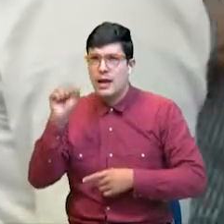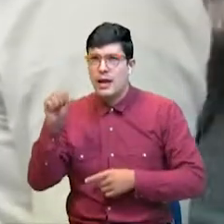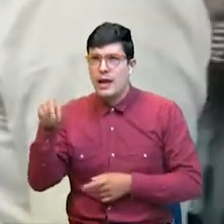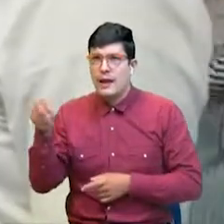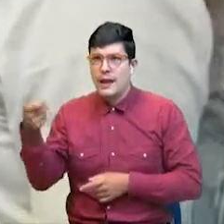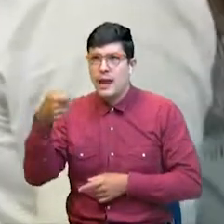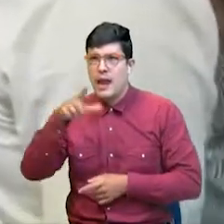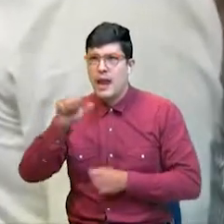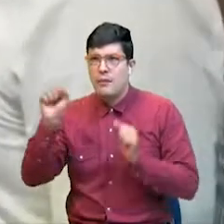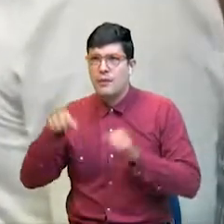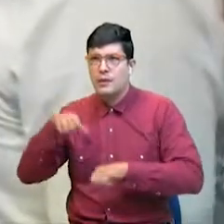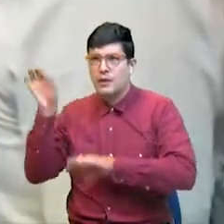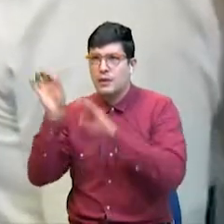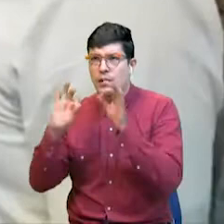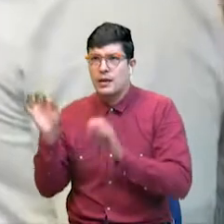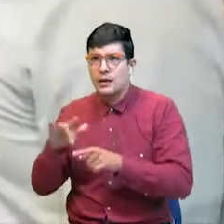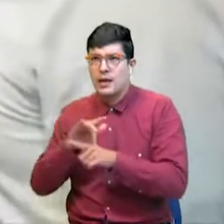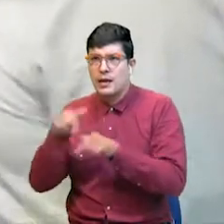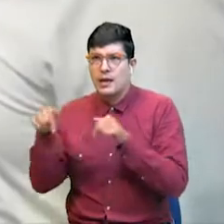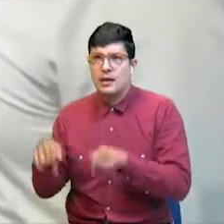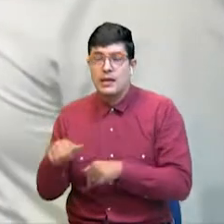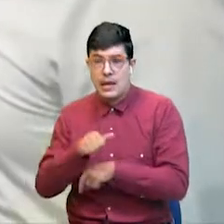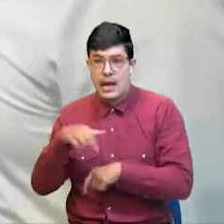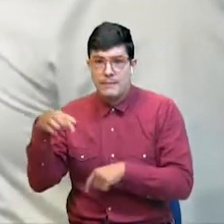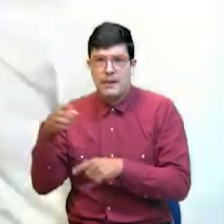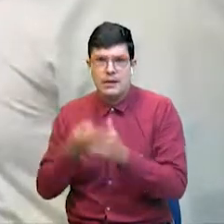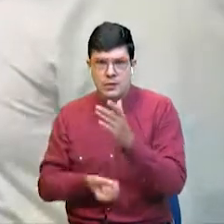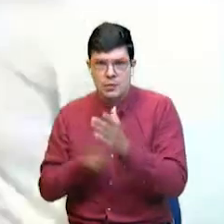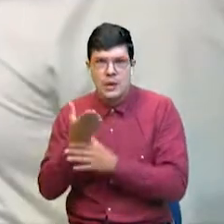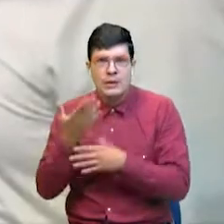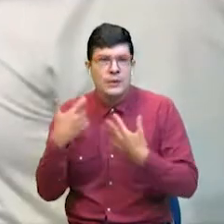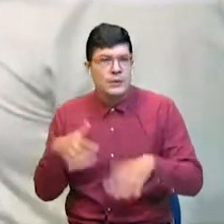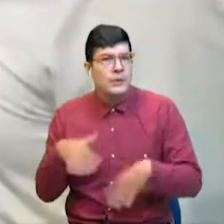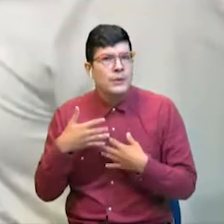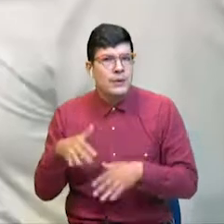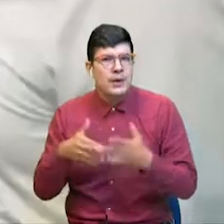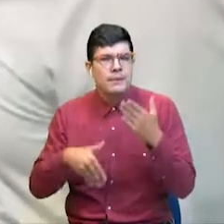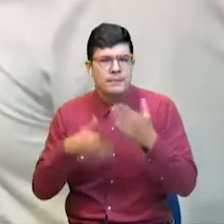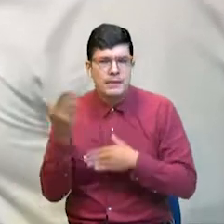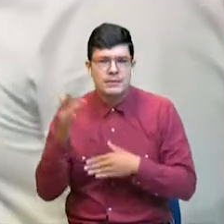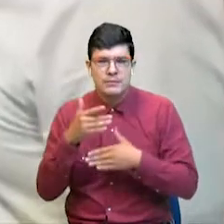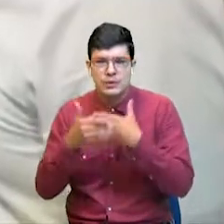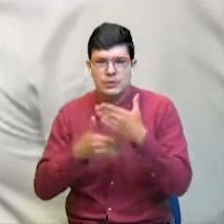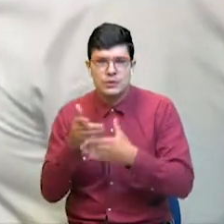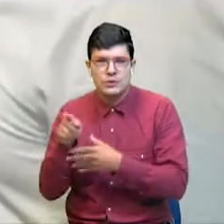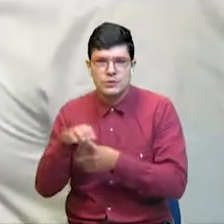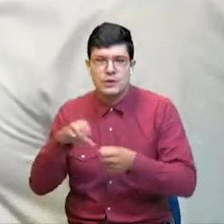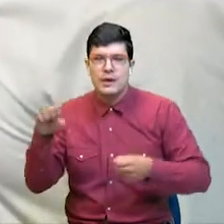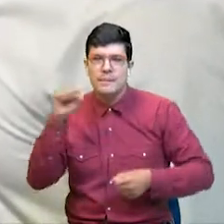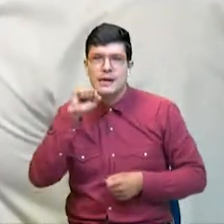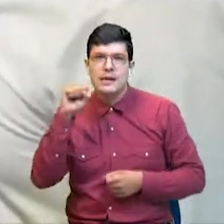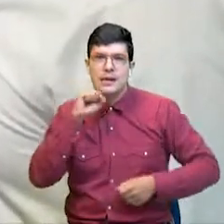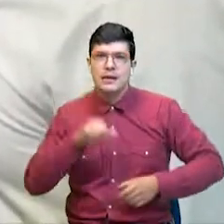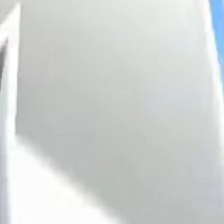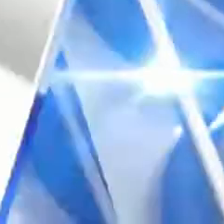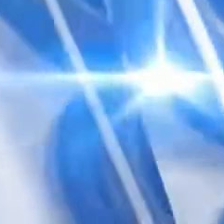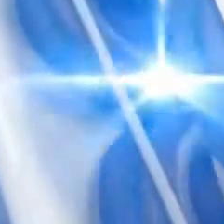ultimar detalles de la implementación de esta aplicación que iniciará desde el Distrito Especial de Barranca Bermeja.